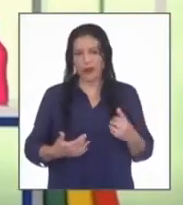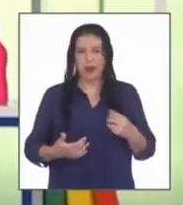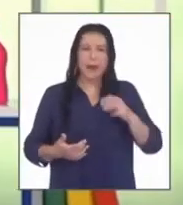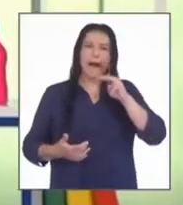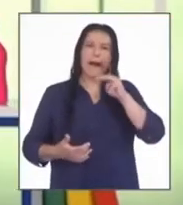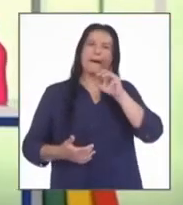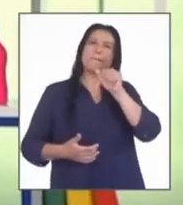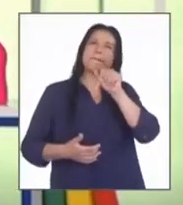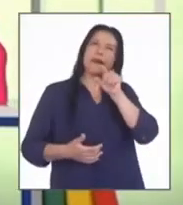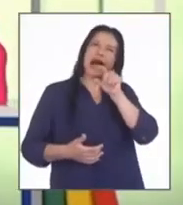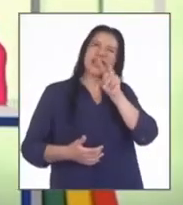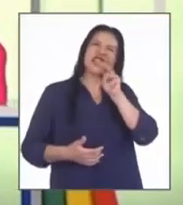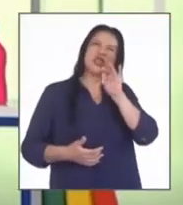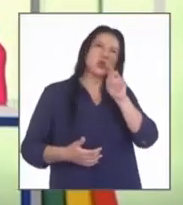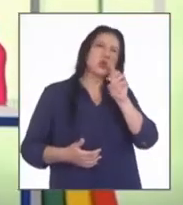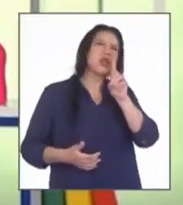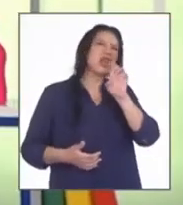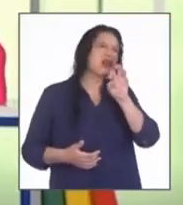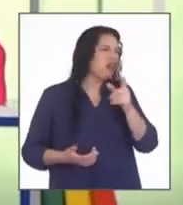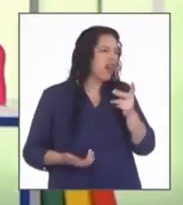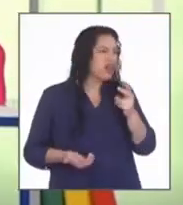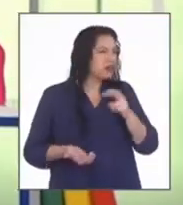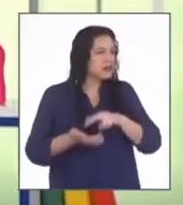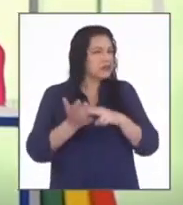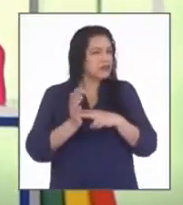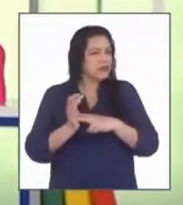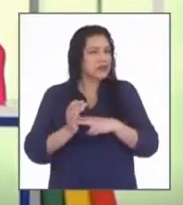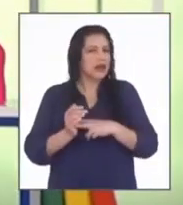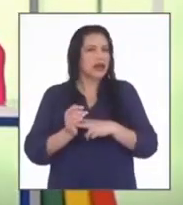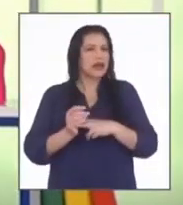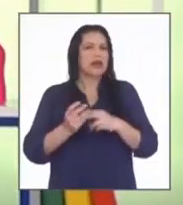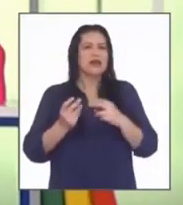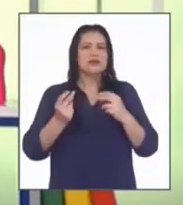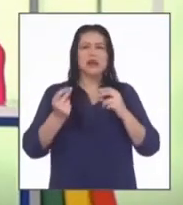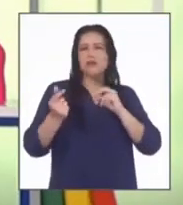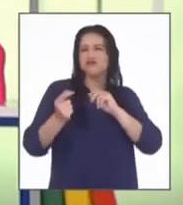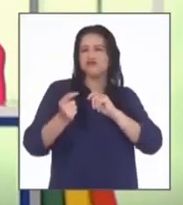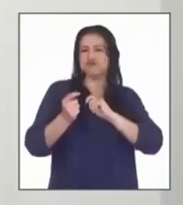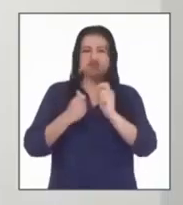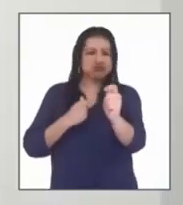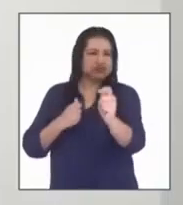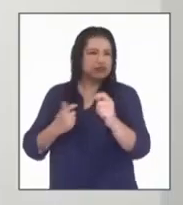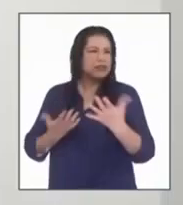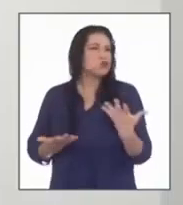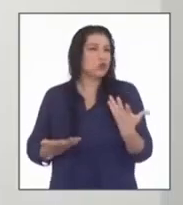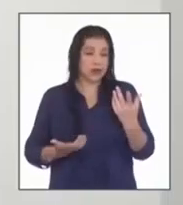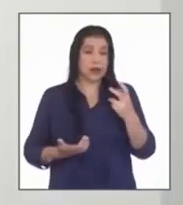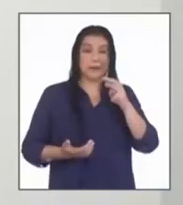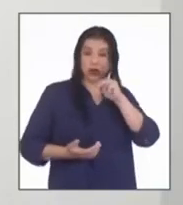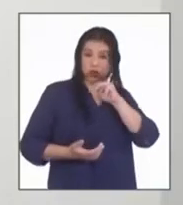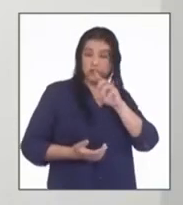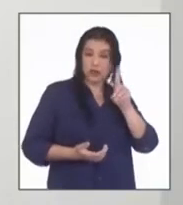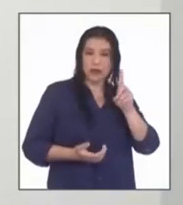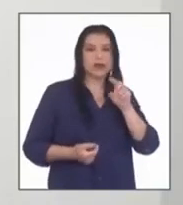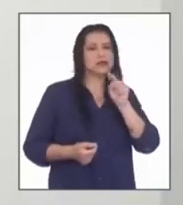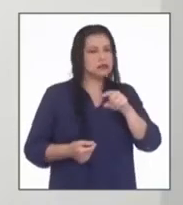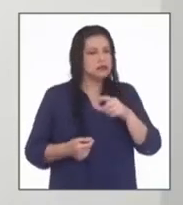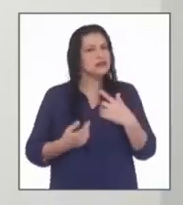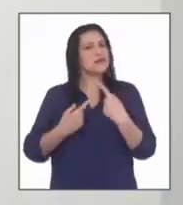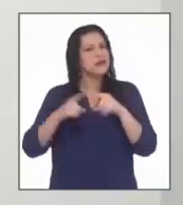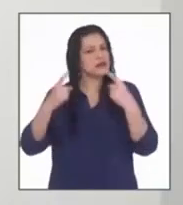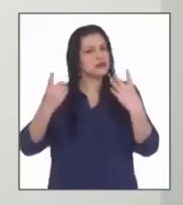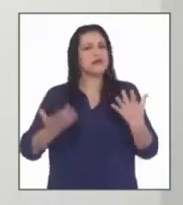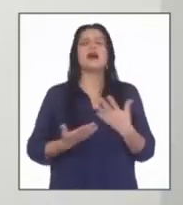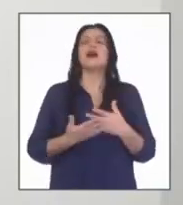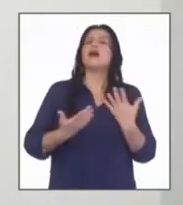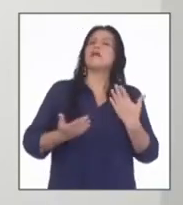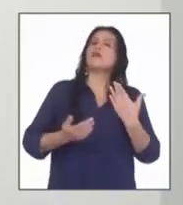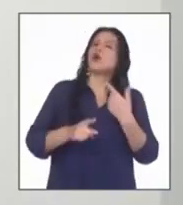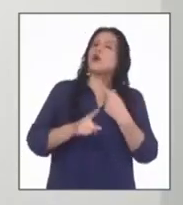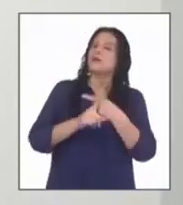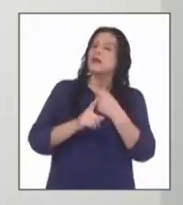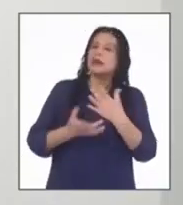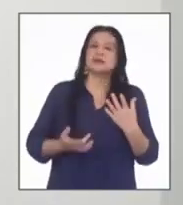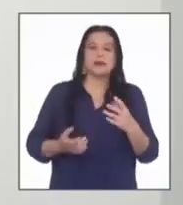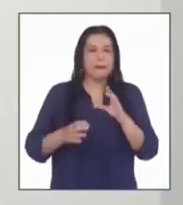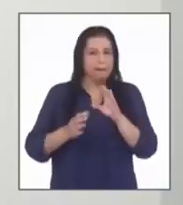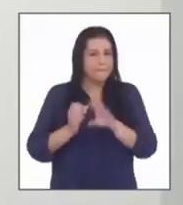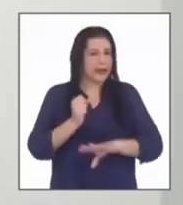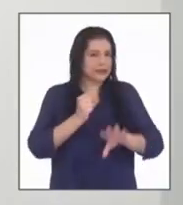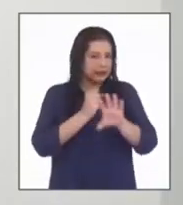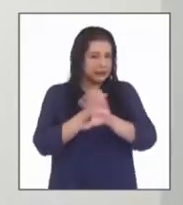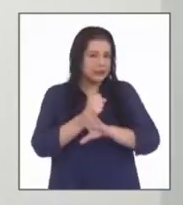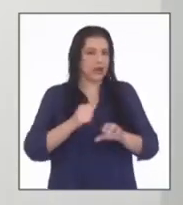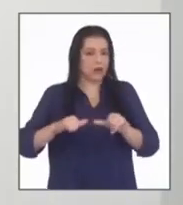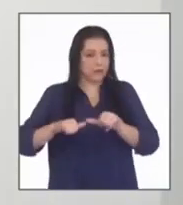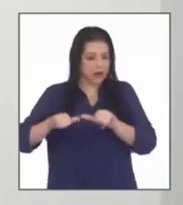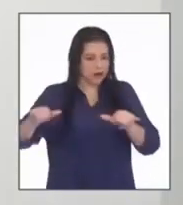¿Magnitud derivada? ¿A qué se refiere? ¿La velocidad es una magnitud derivada? Sabemos que existen magnitudes físicas fundamentales, como